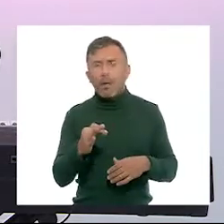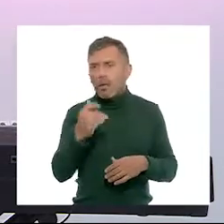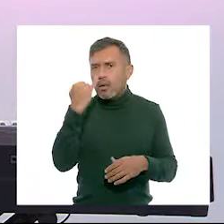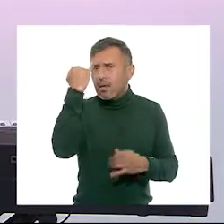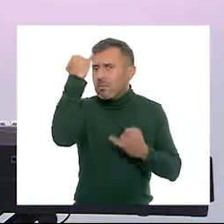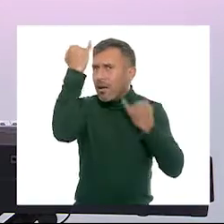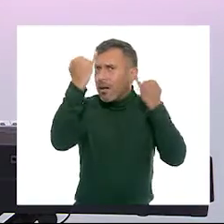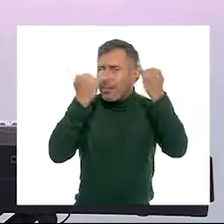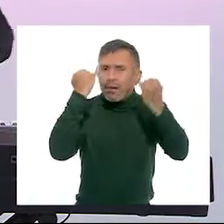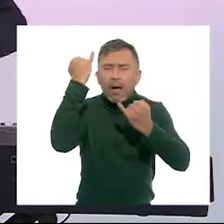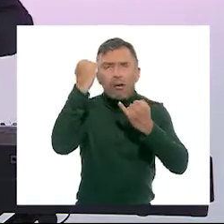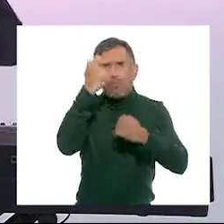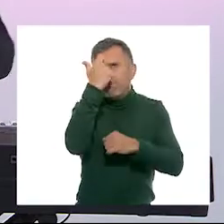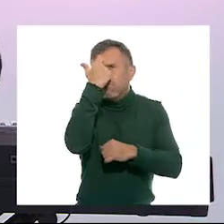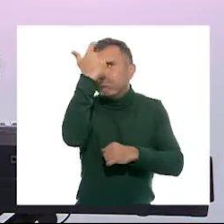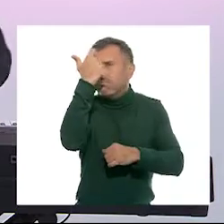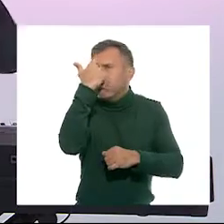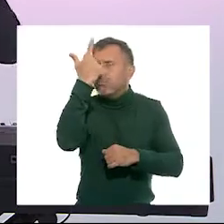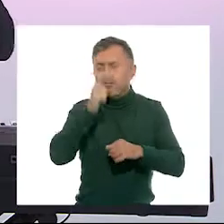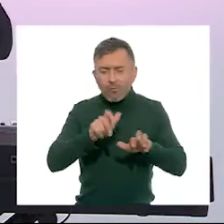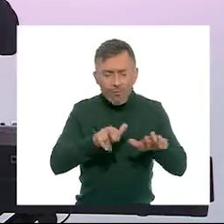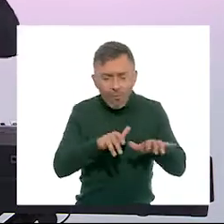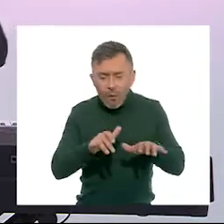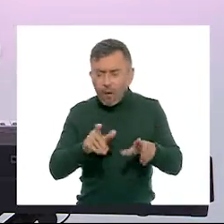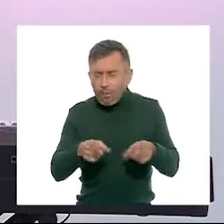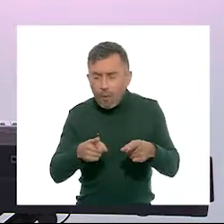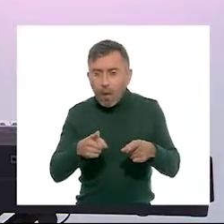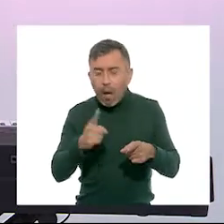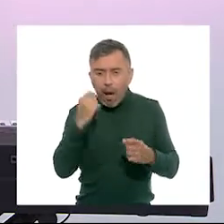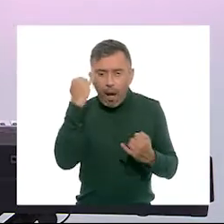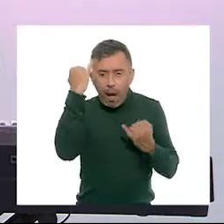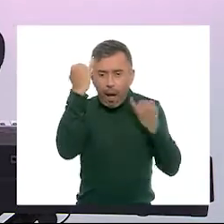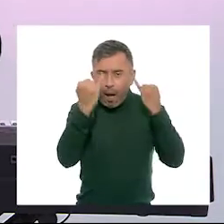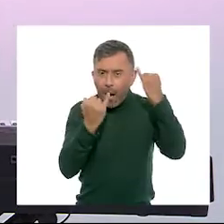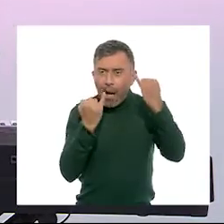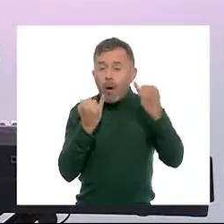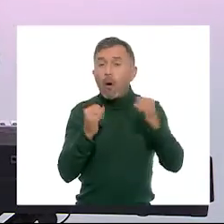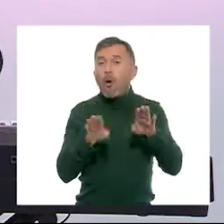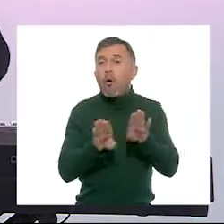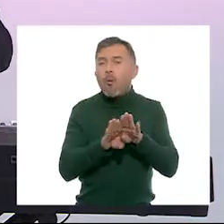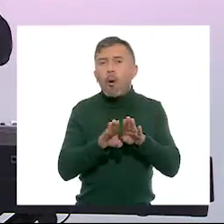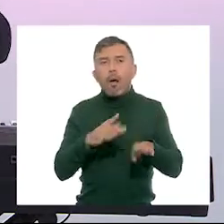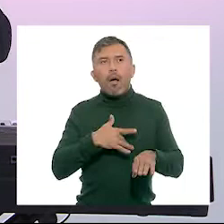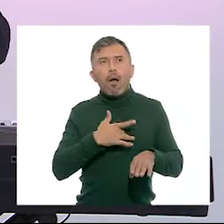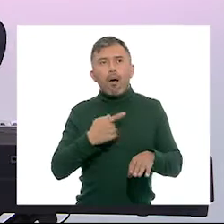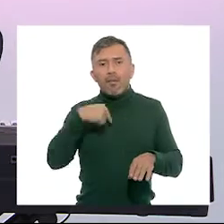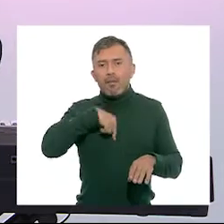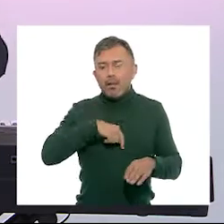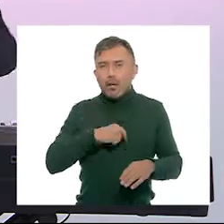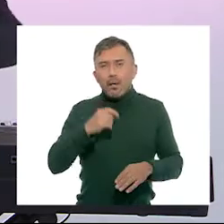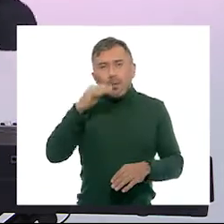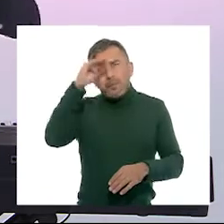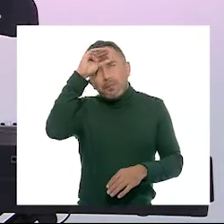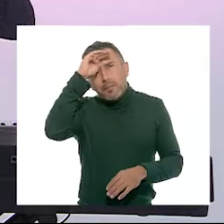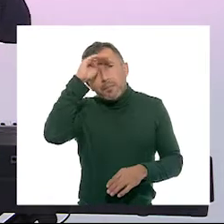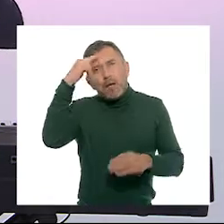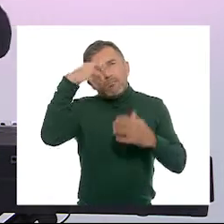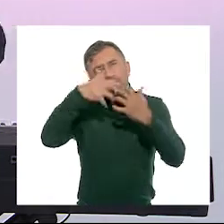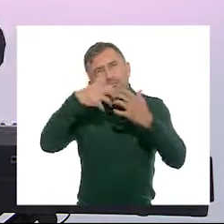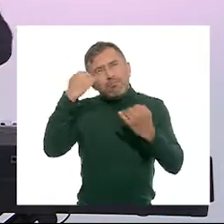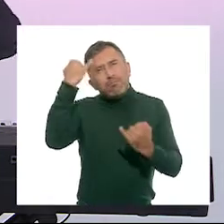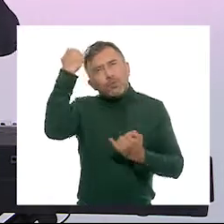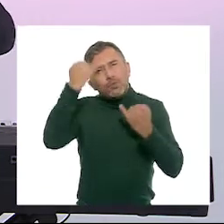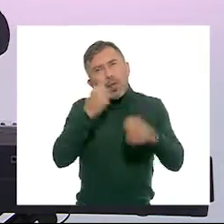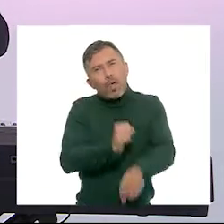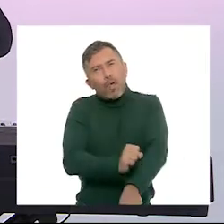pueden imaginar cosas, pueden tocarlas y pueden convertir en sonido todas sus emociones, sus pensamientos y su forma